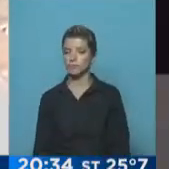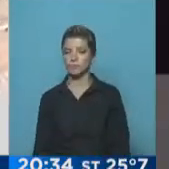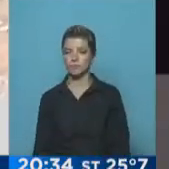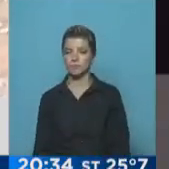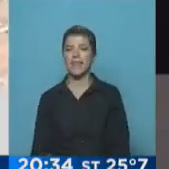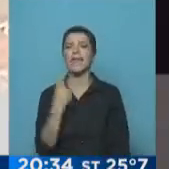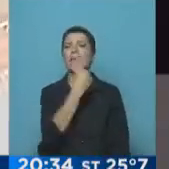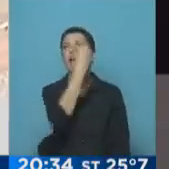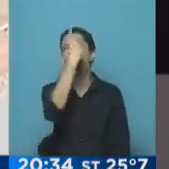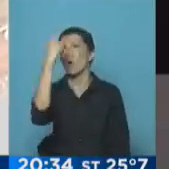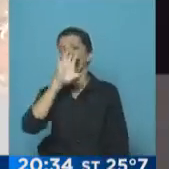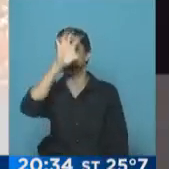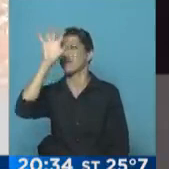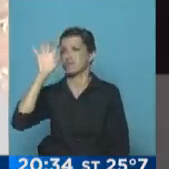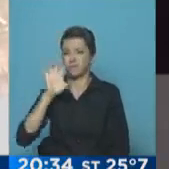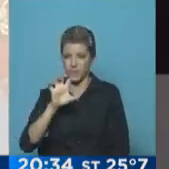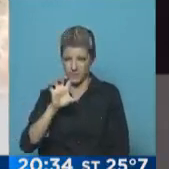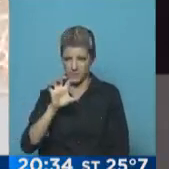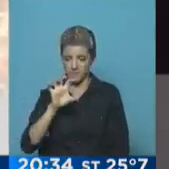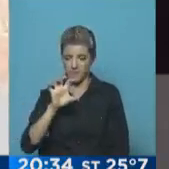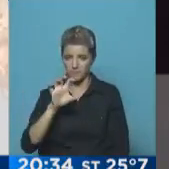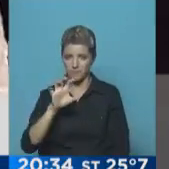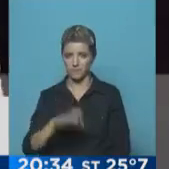cada una de las provincias argentinas,